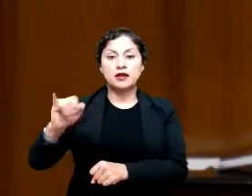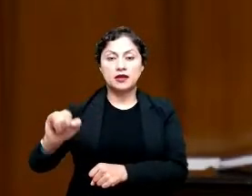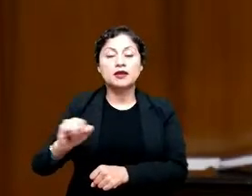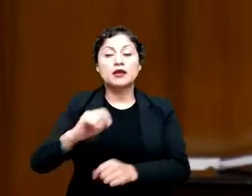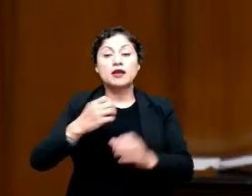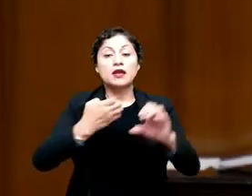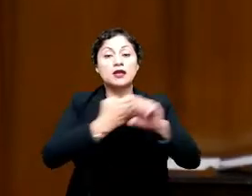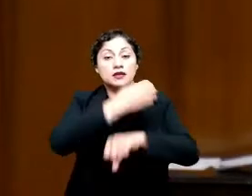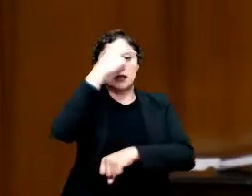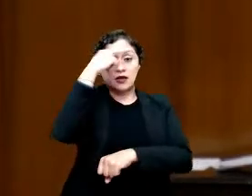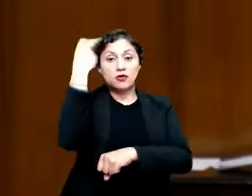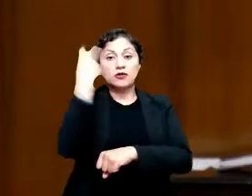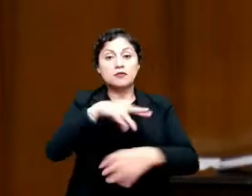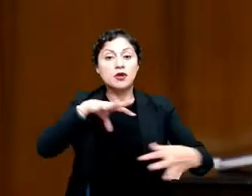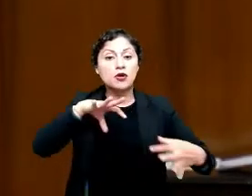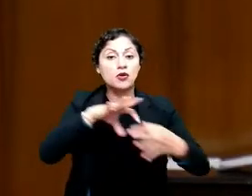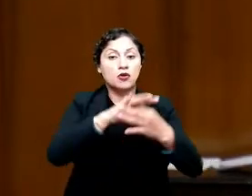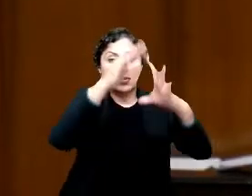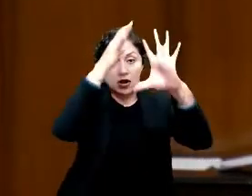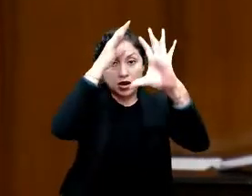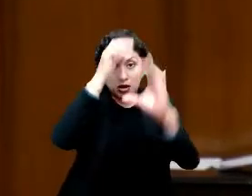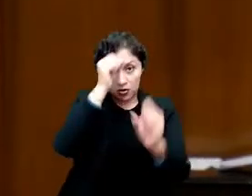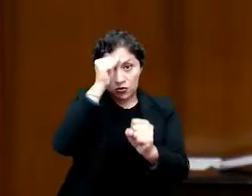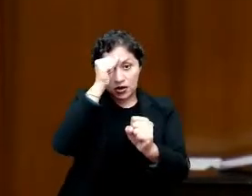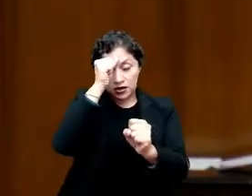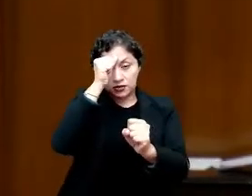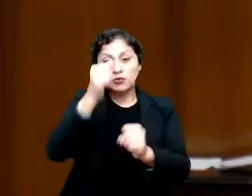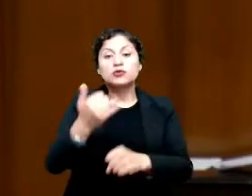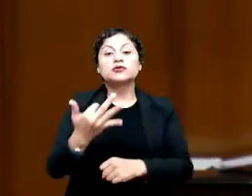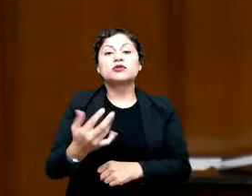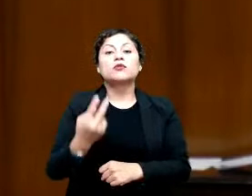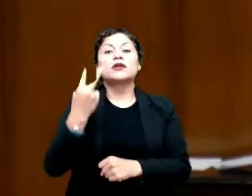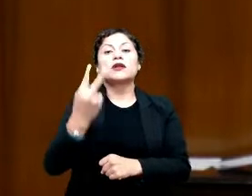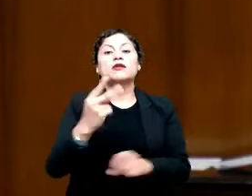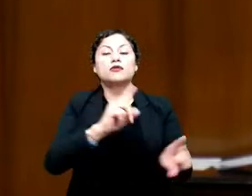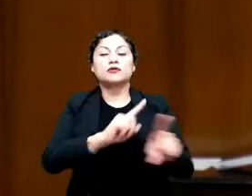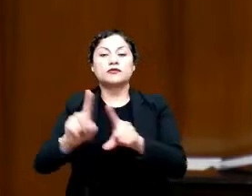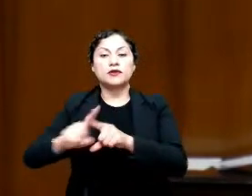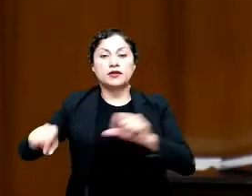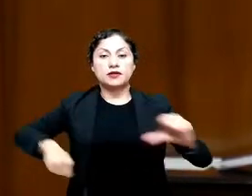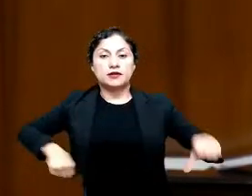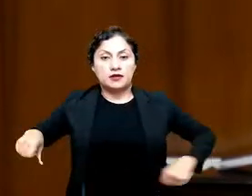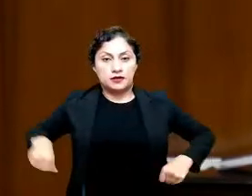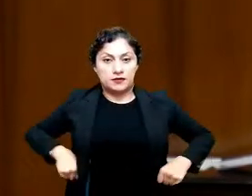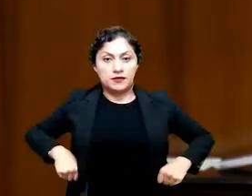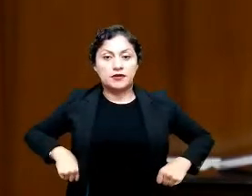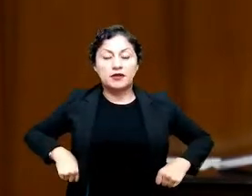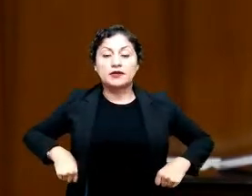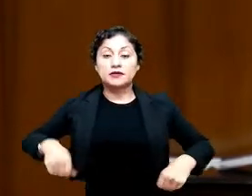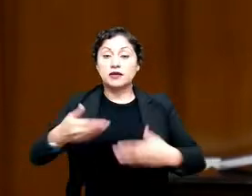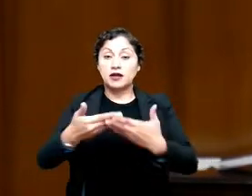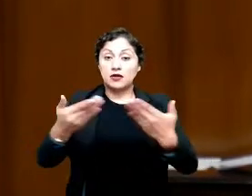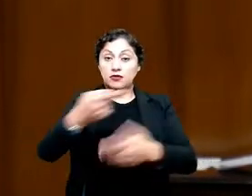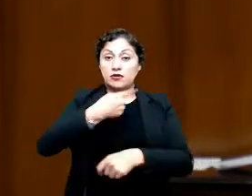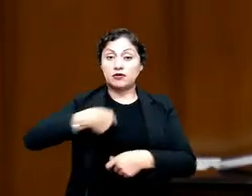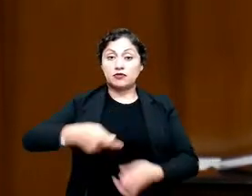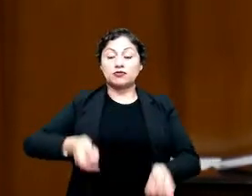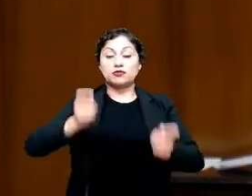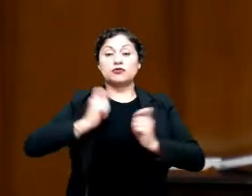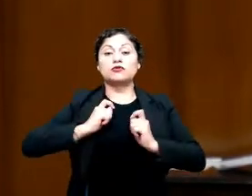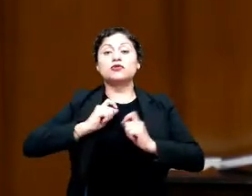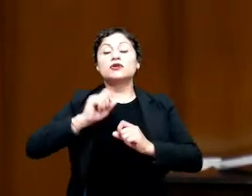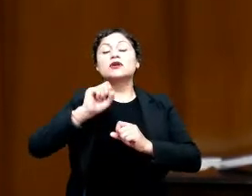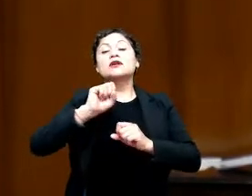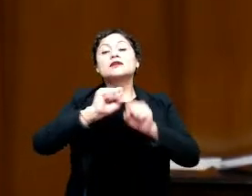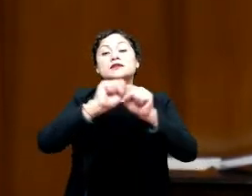de la Primera Infancia en conjunto con 52 acciones. Durante esta administración se creó el Sistema Estatal de